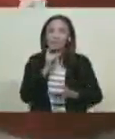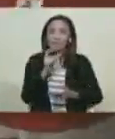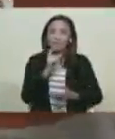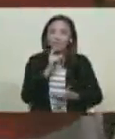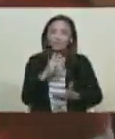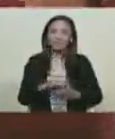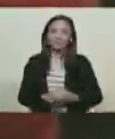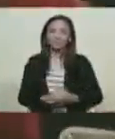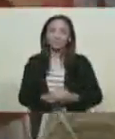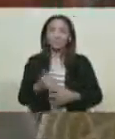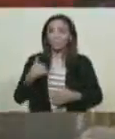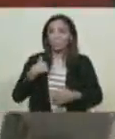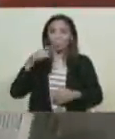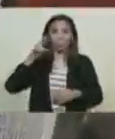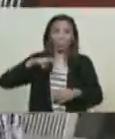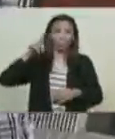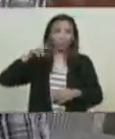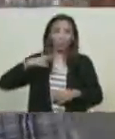Y yo